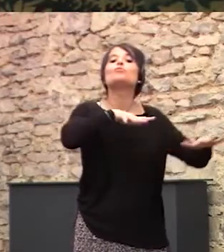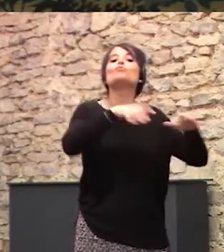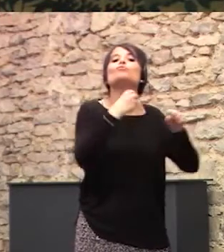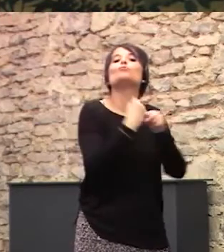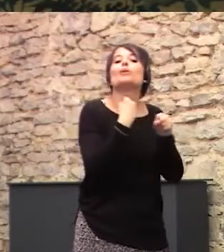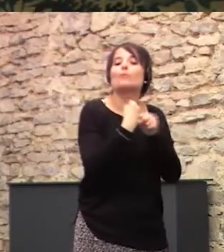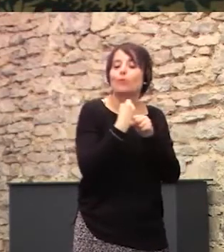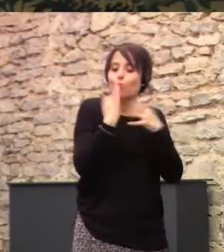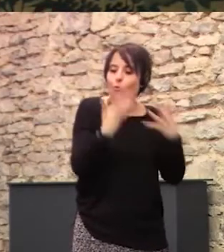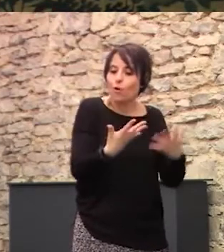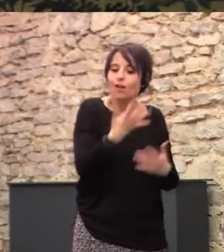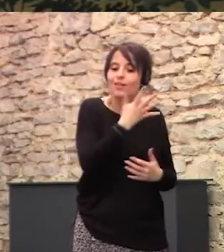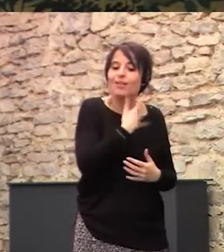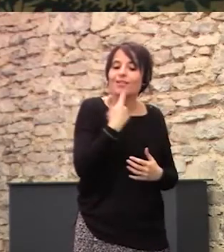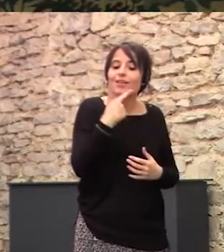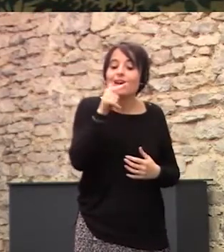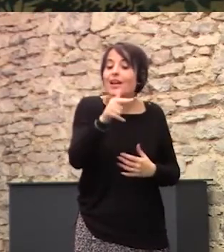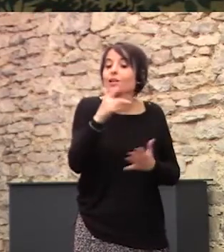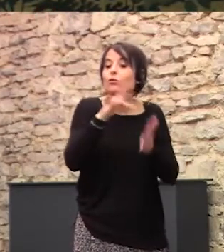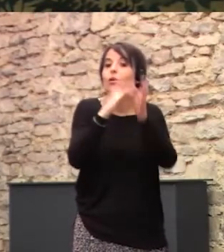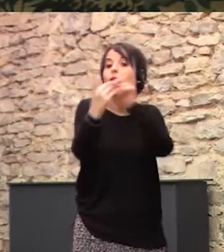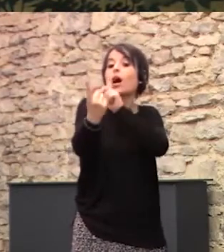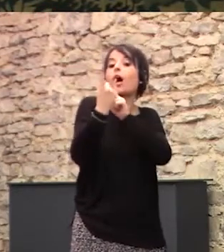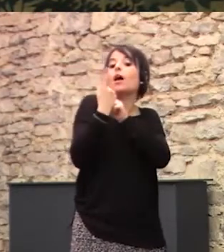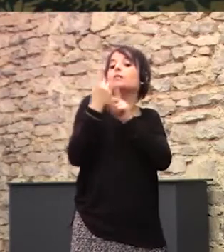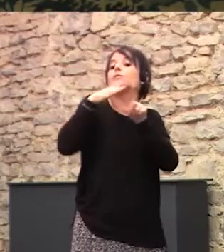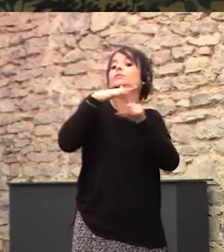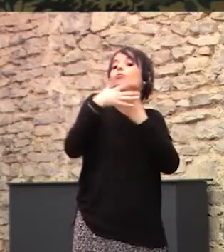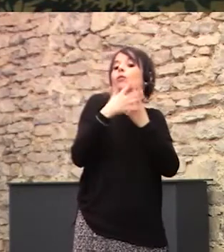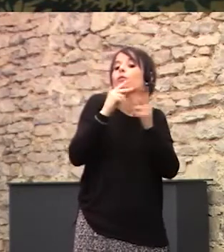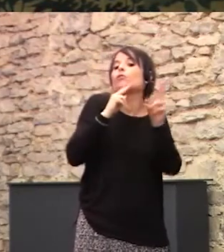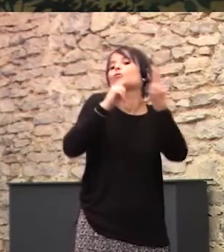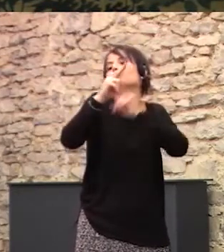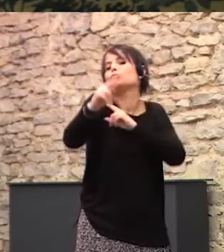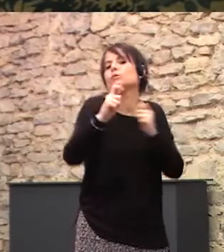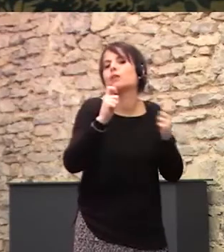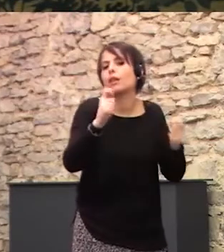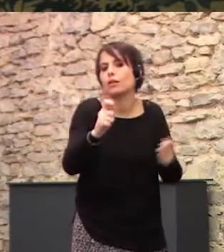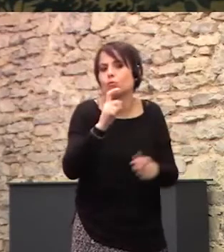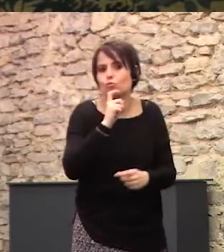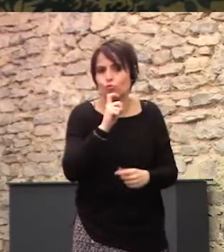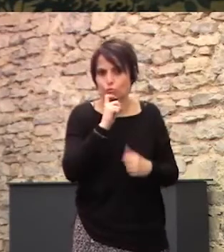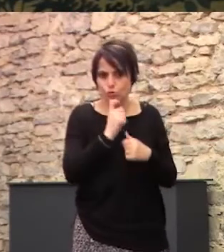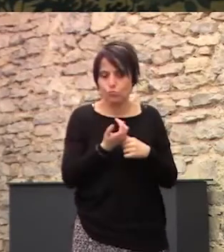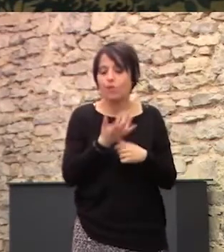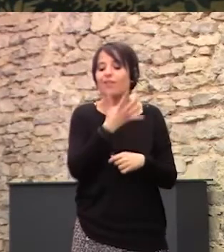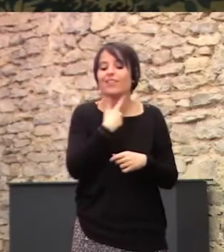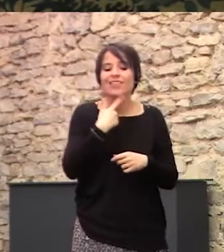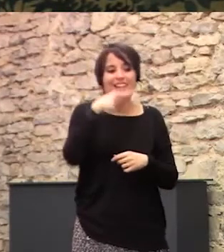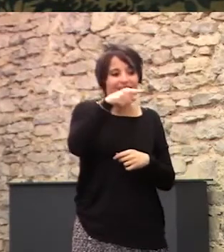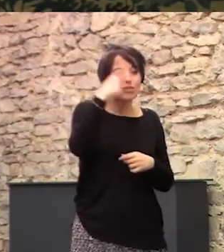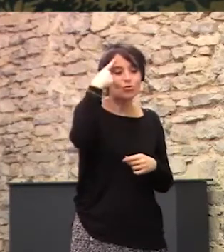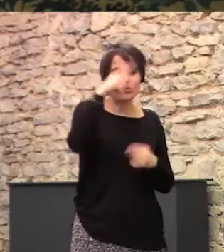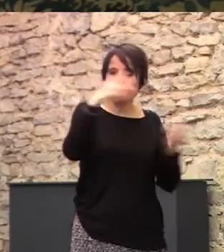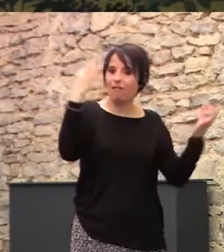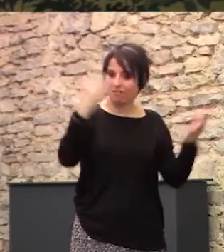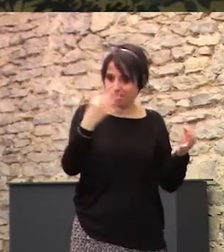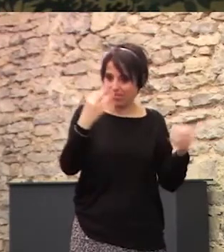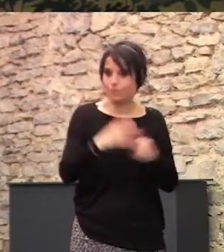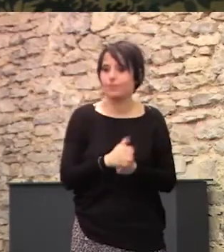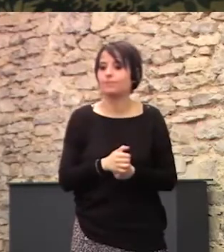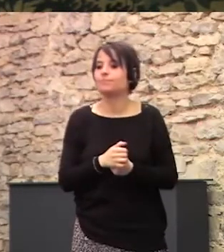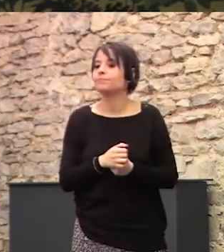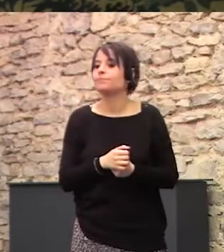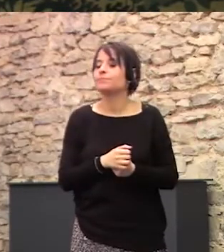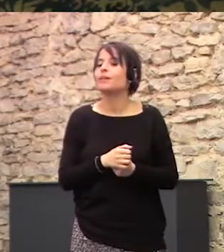cómo respondía ante situaciones determinadas, ¿vale? Hay que volver a todo eso. Y aparte de